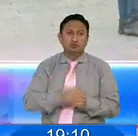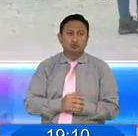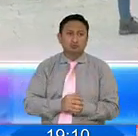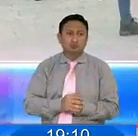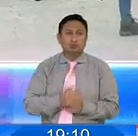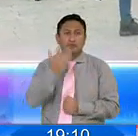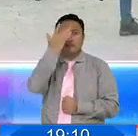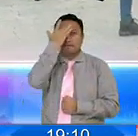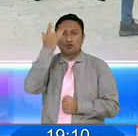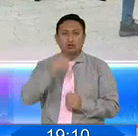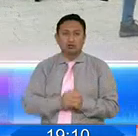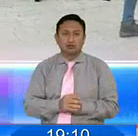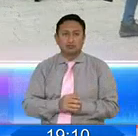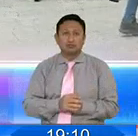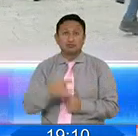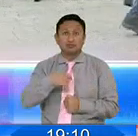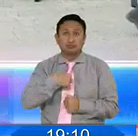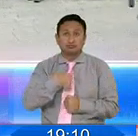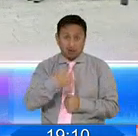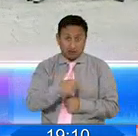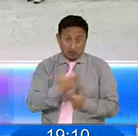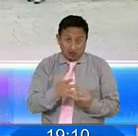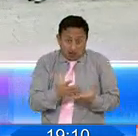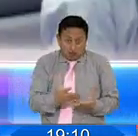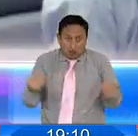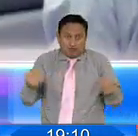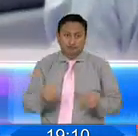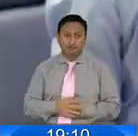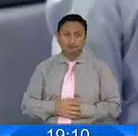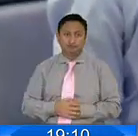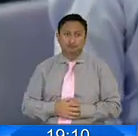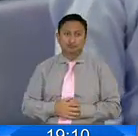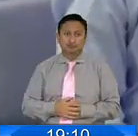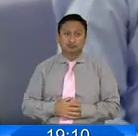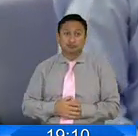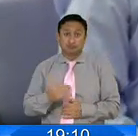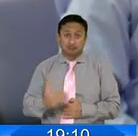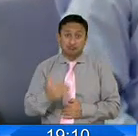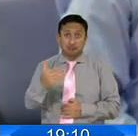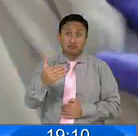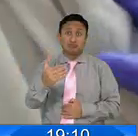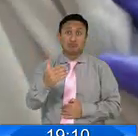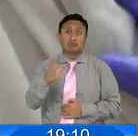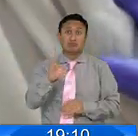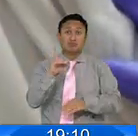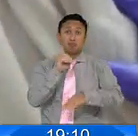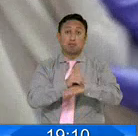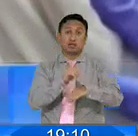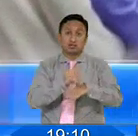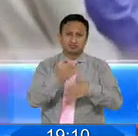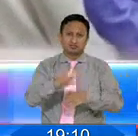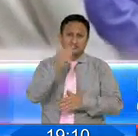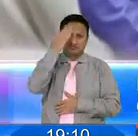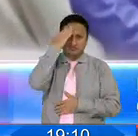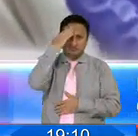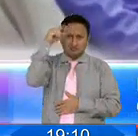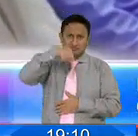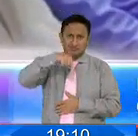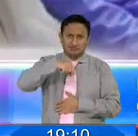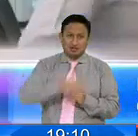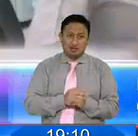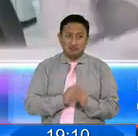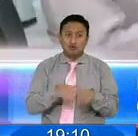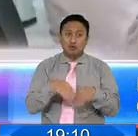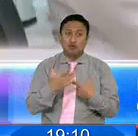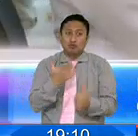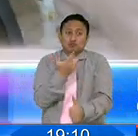para... Ya nos vamos a curar, creo, con eso. Pero esto va más lejos. Los médicos saben sobre la rigurosidad y estándares aplicados para obtener una vacuna